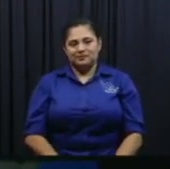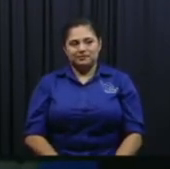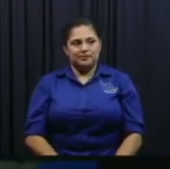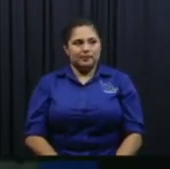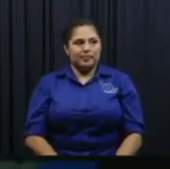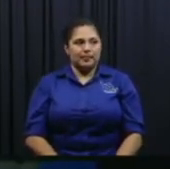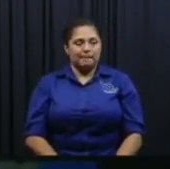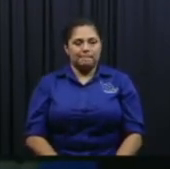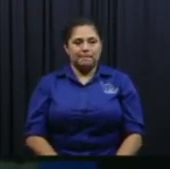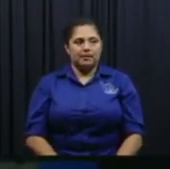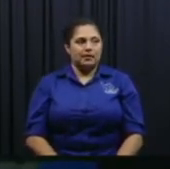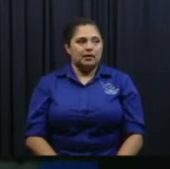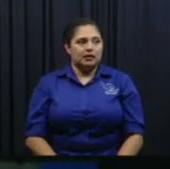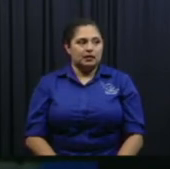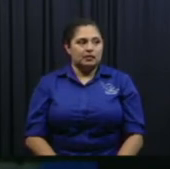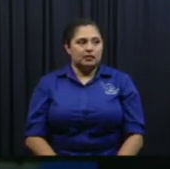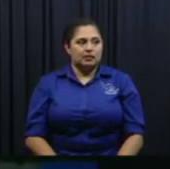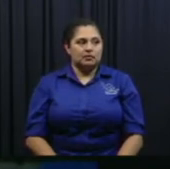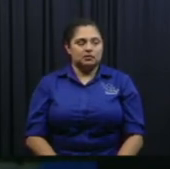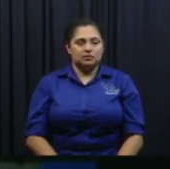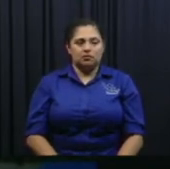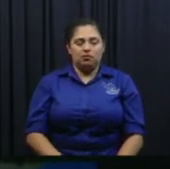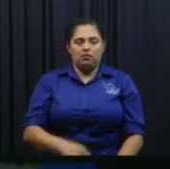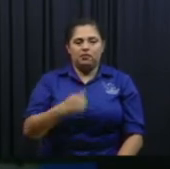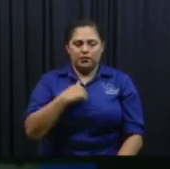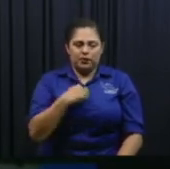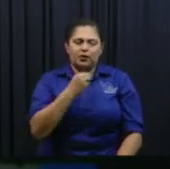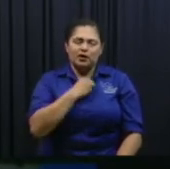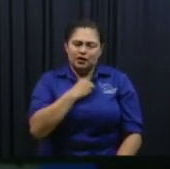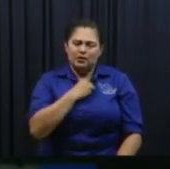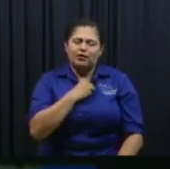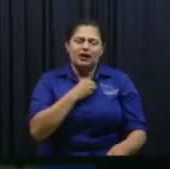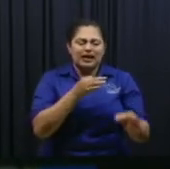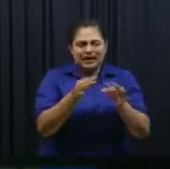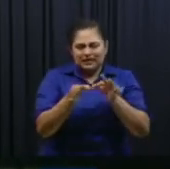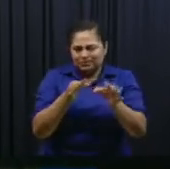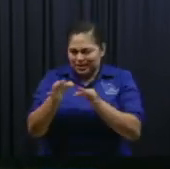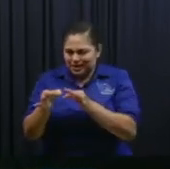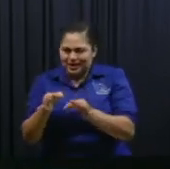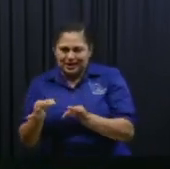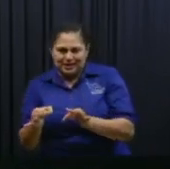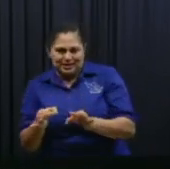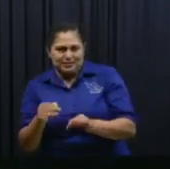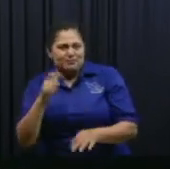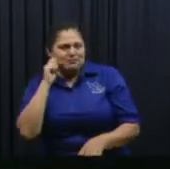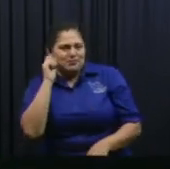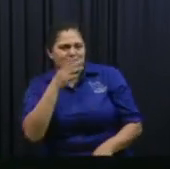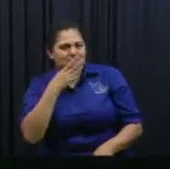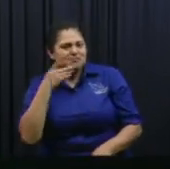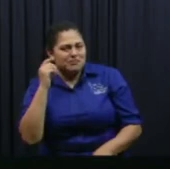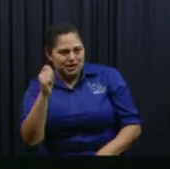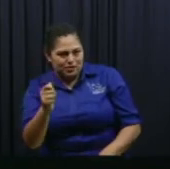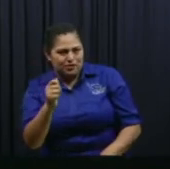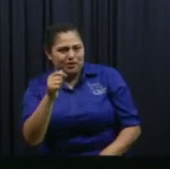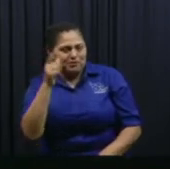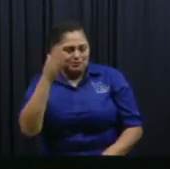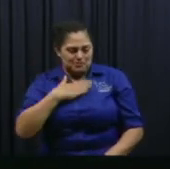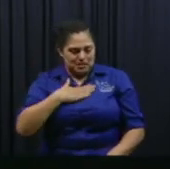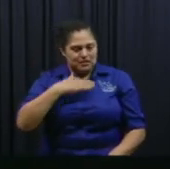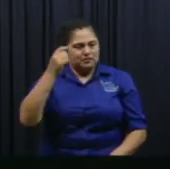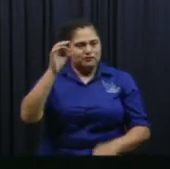perdóneme no estoy tratando de hacer esto tan coloquial Solo estoy tratando de trasladarle esta estos pensamientos